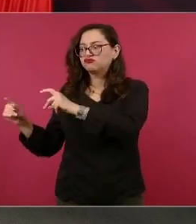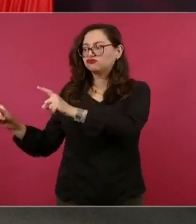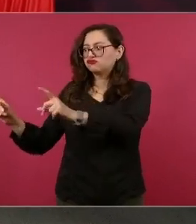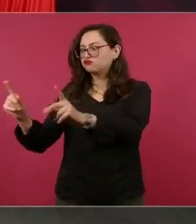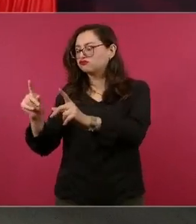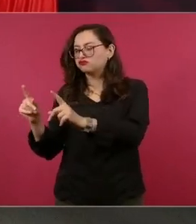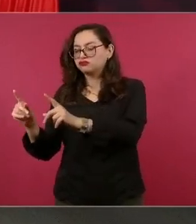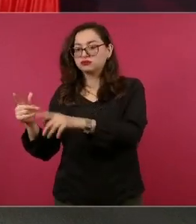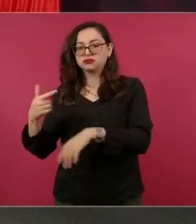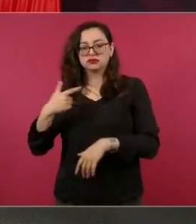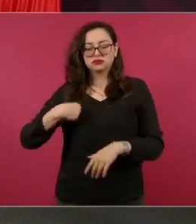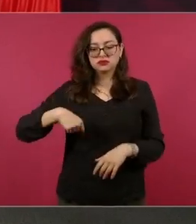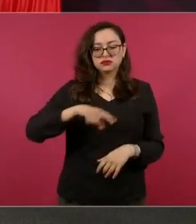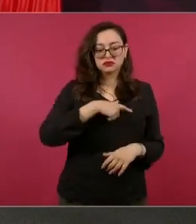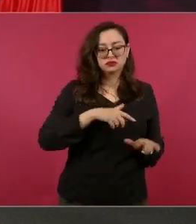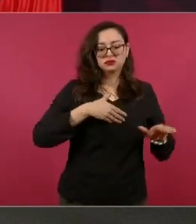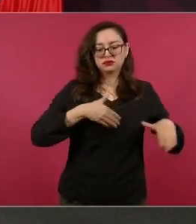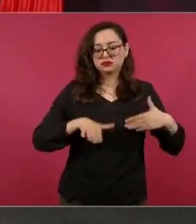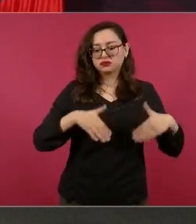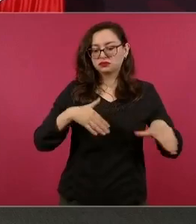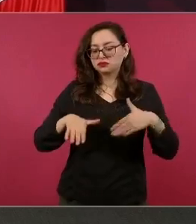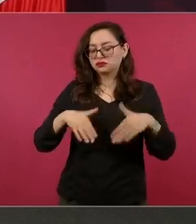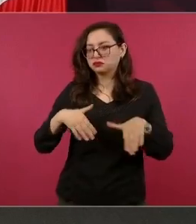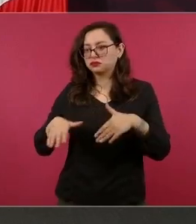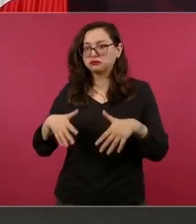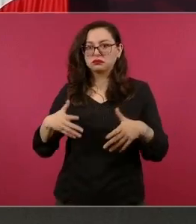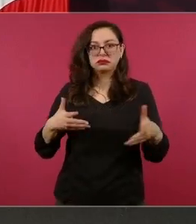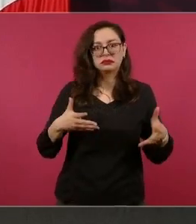fue la que nos dio la bienvenida.